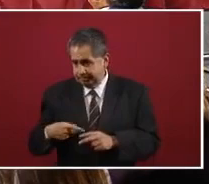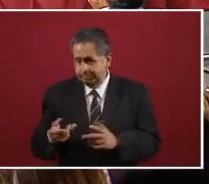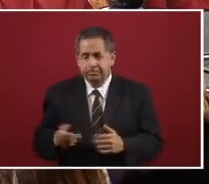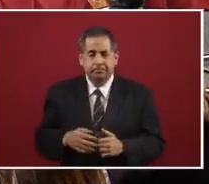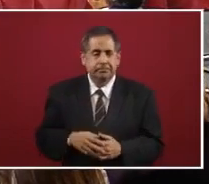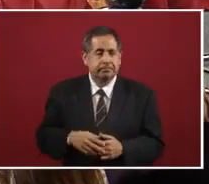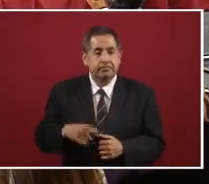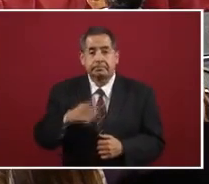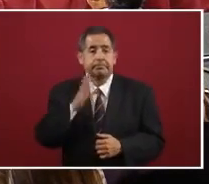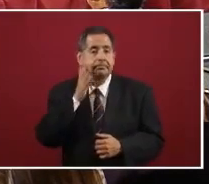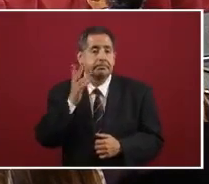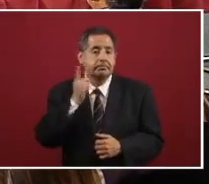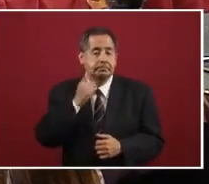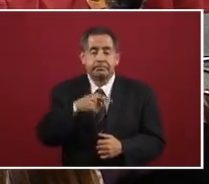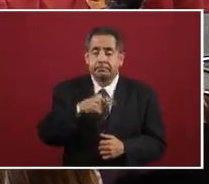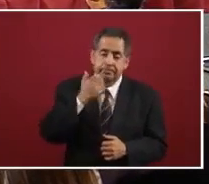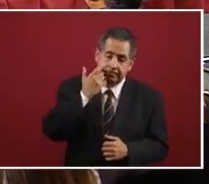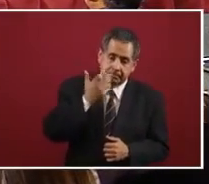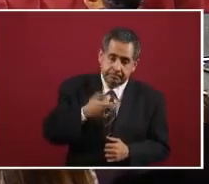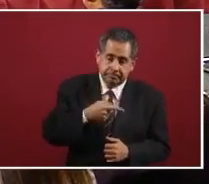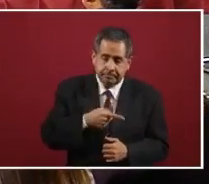en la Cámara de Diputados